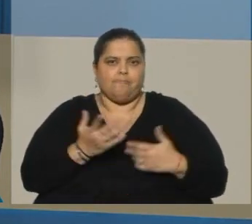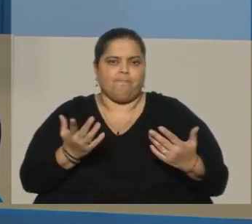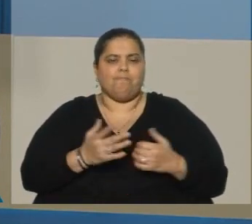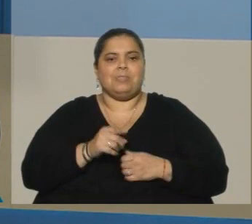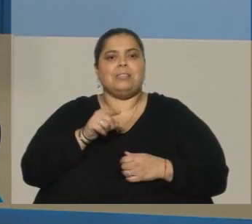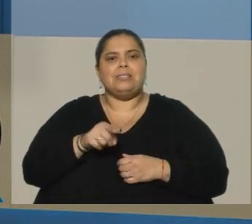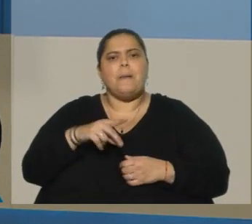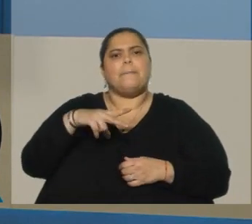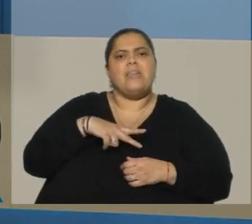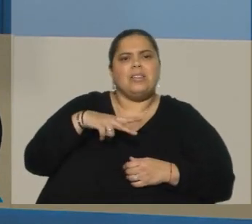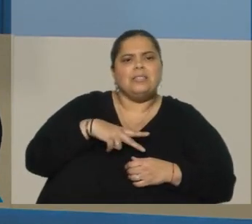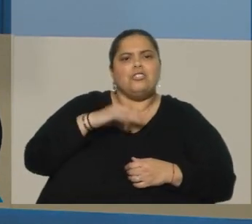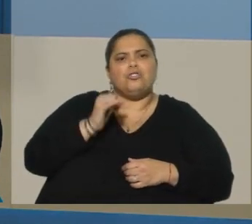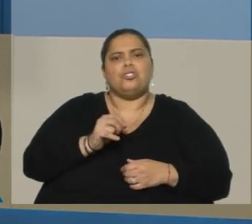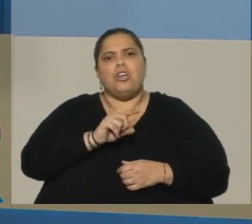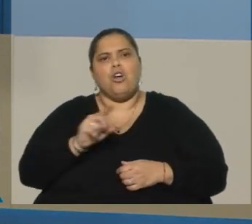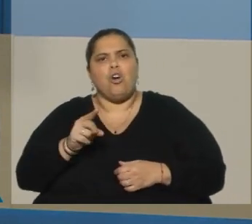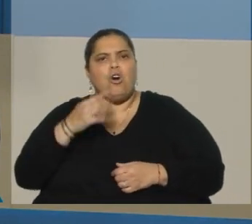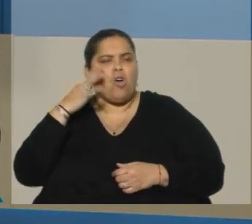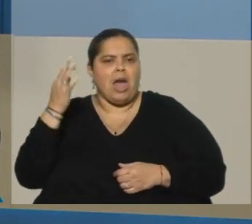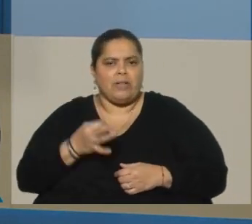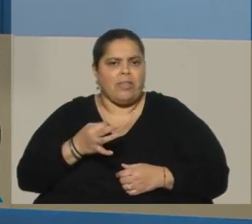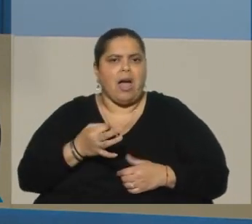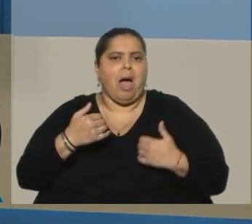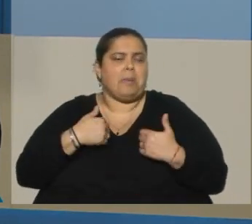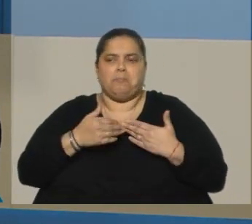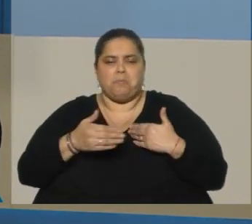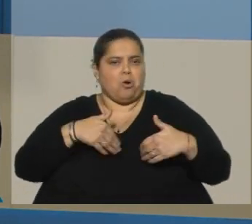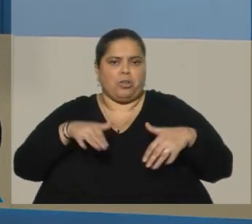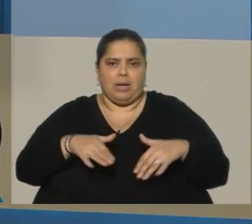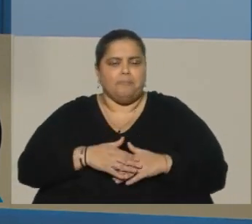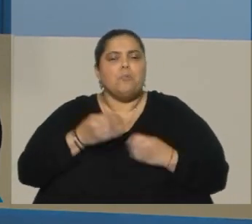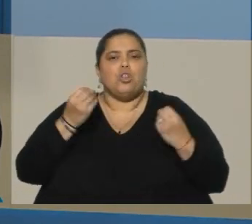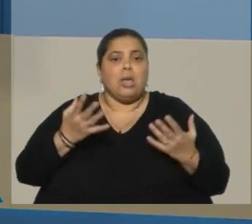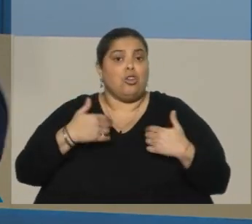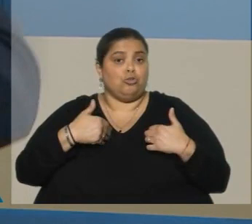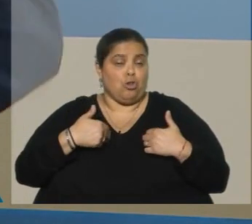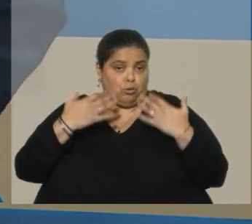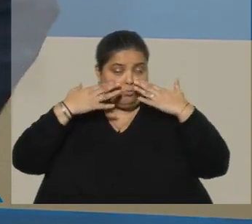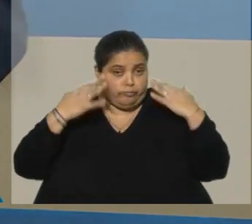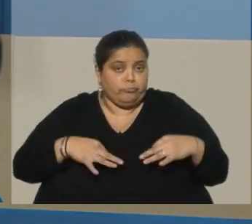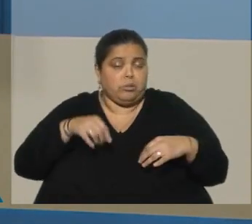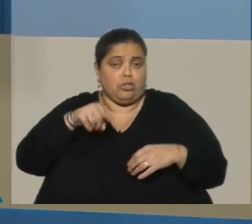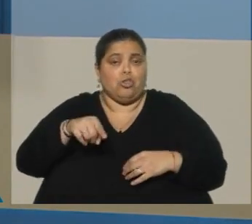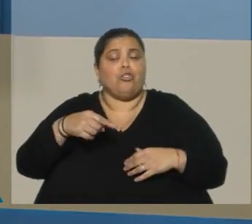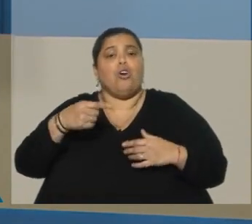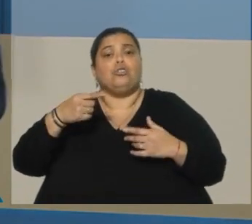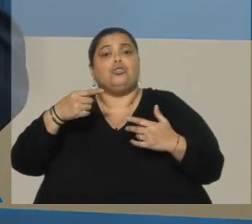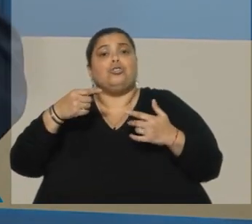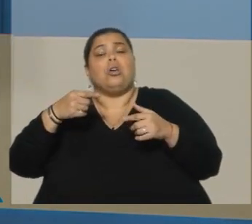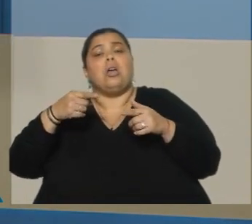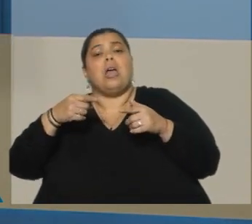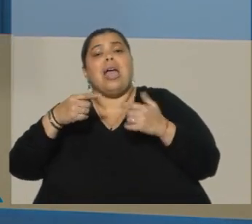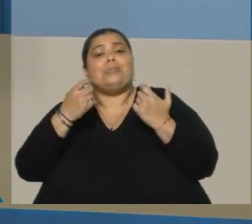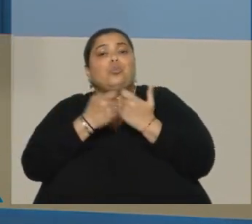Si es una privatización o no, la verdad me tiene sin cuidado. De hecho, nosotros lo que estamos haciendo es proponiendo una